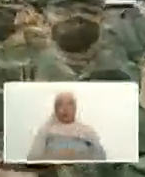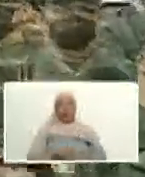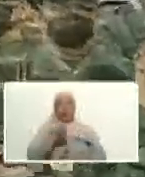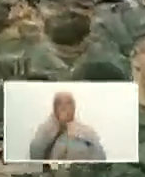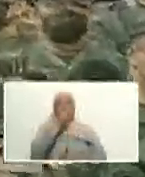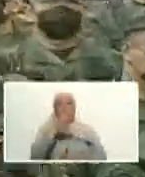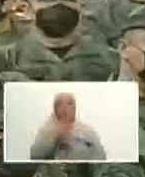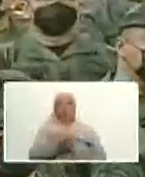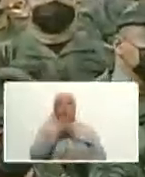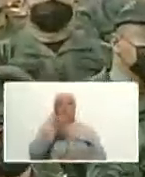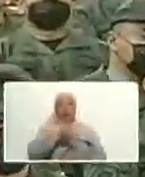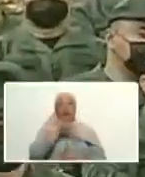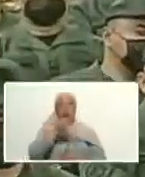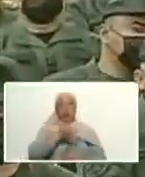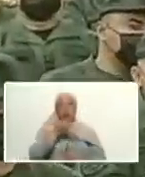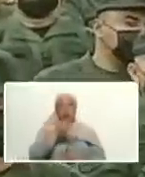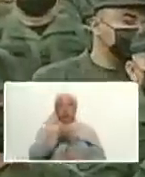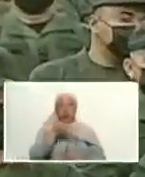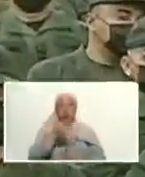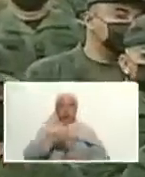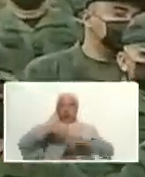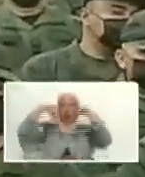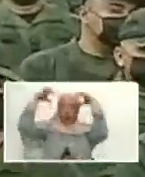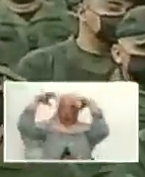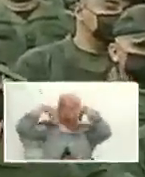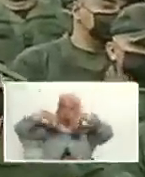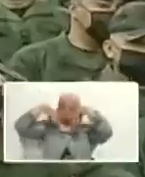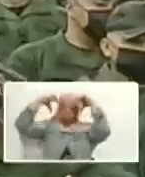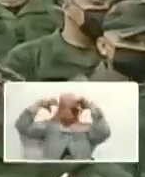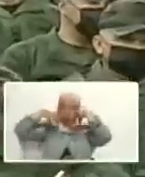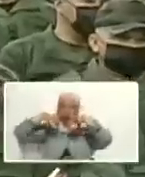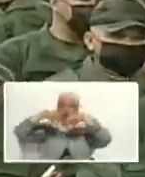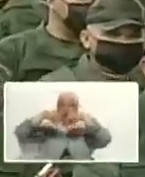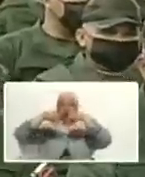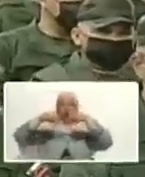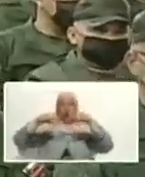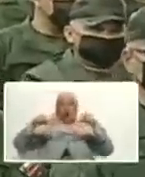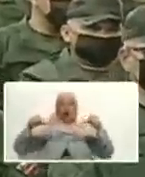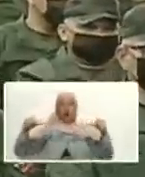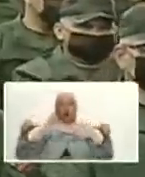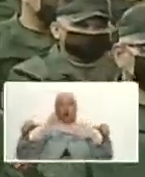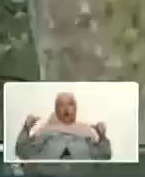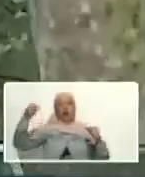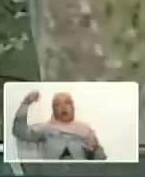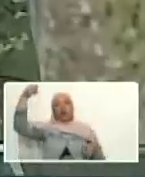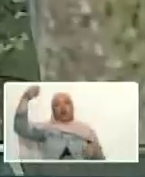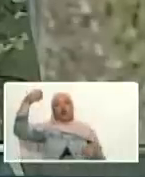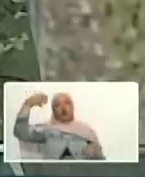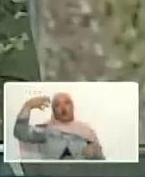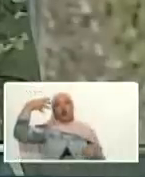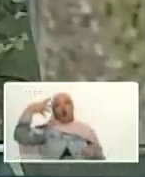tardes de lluvia tenue y de sol